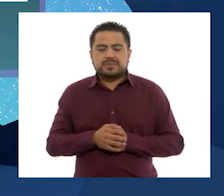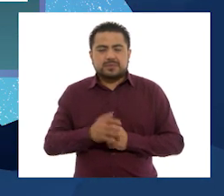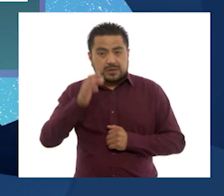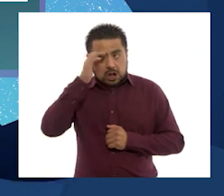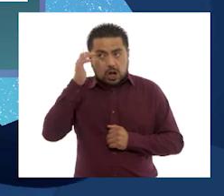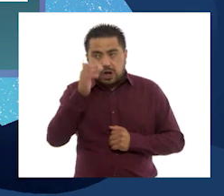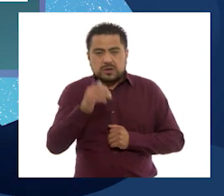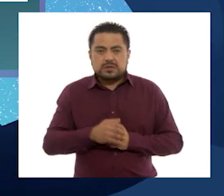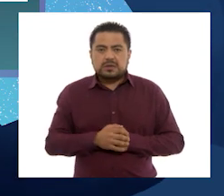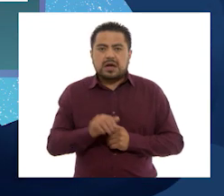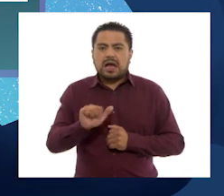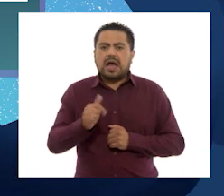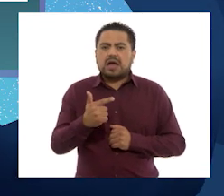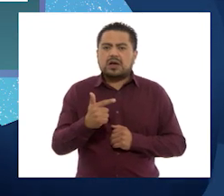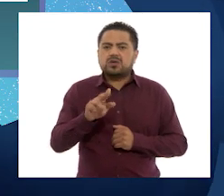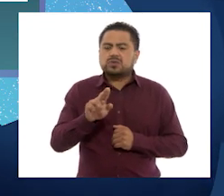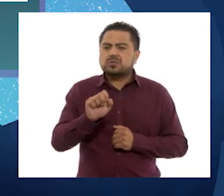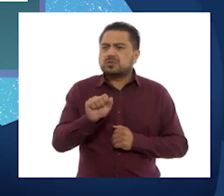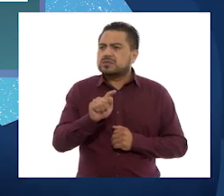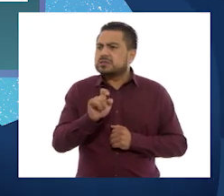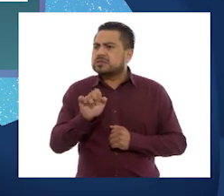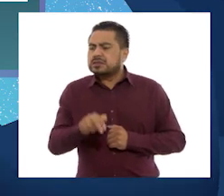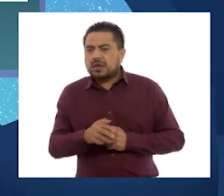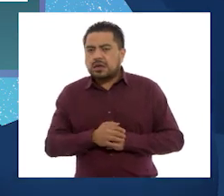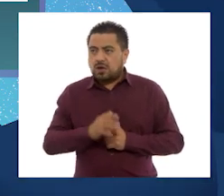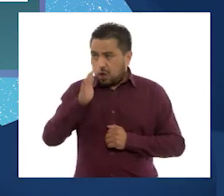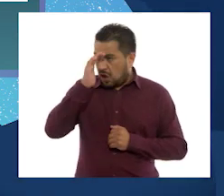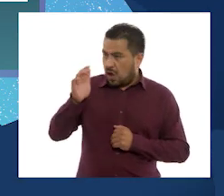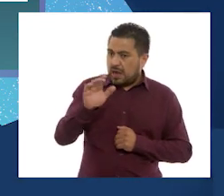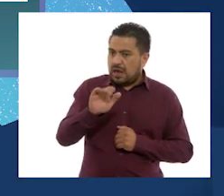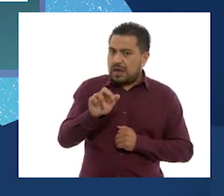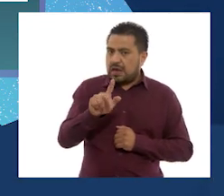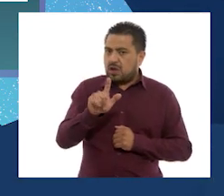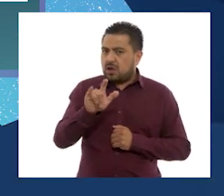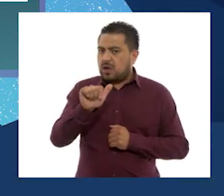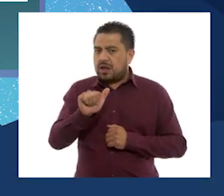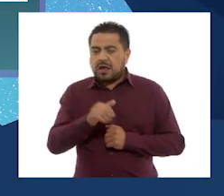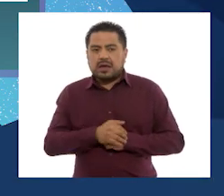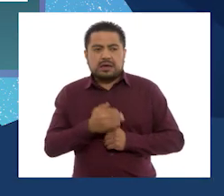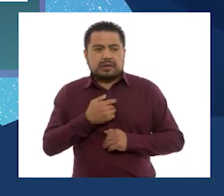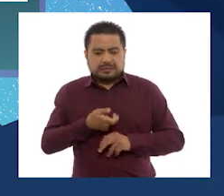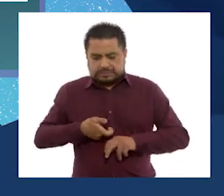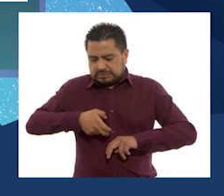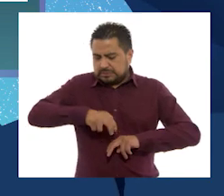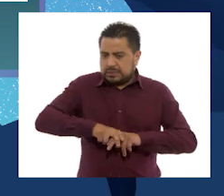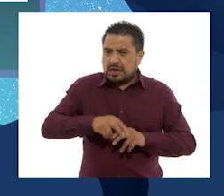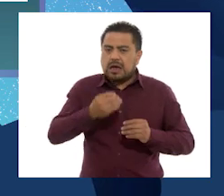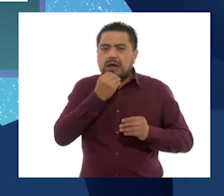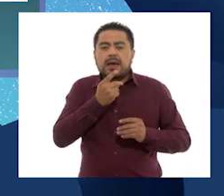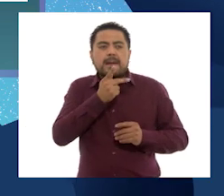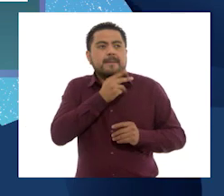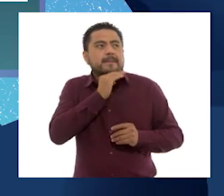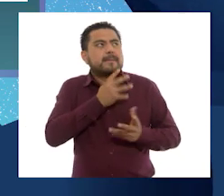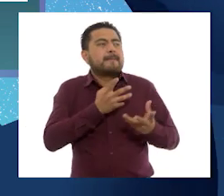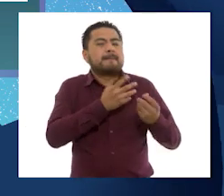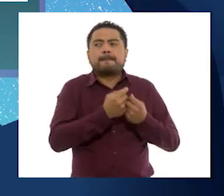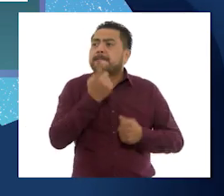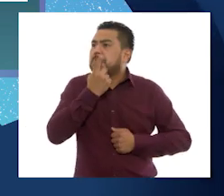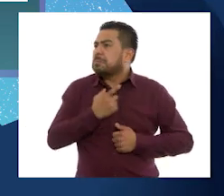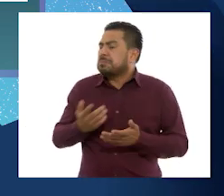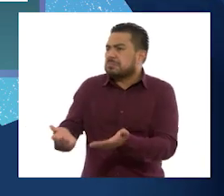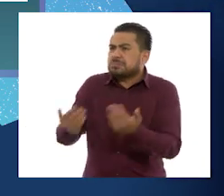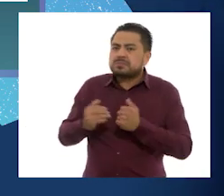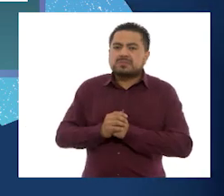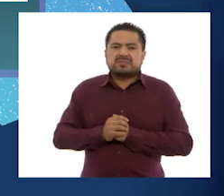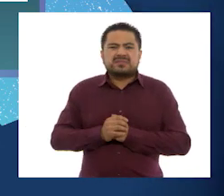Hola, Agustín. Hola, Carola. ¿Qué pasó? Ya me iba a sentar a comer con mis papás. Dime. Ay, es que